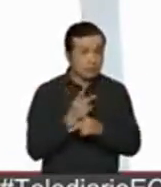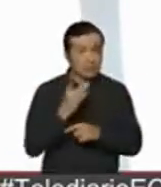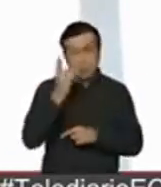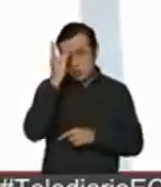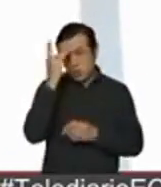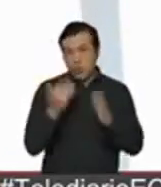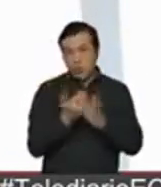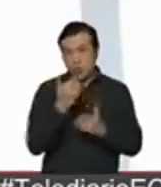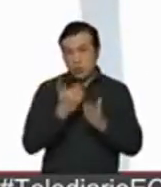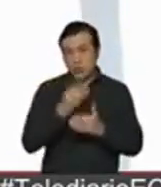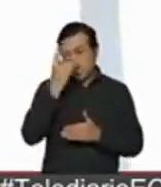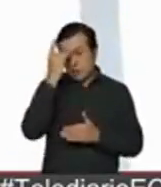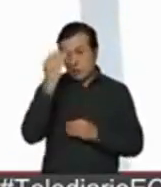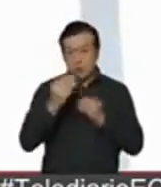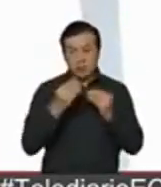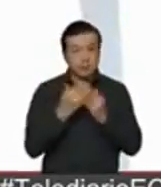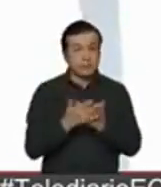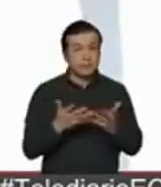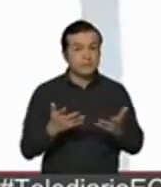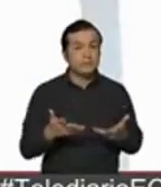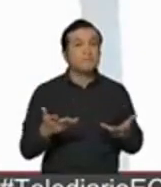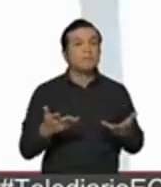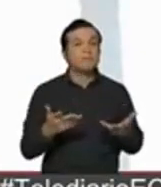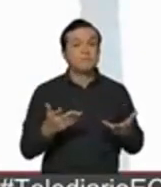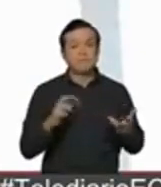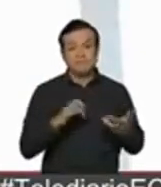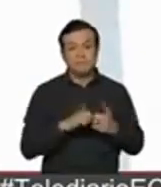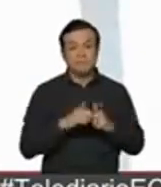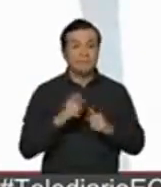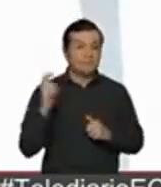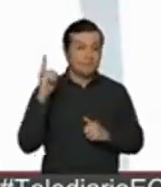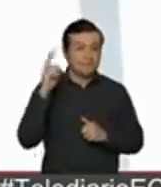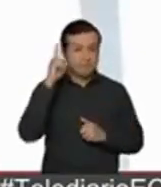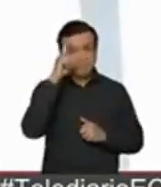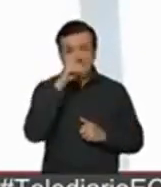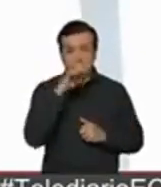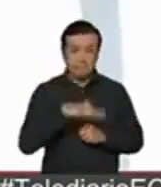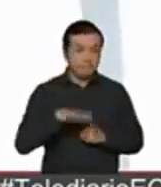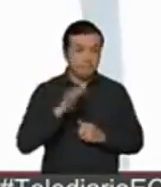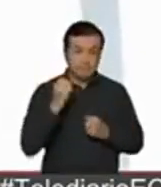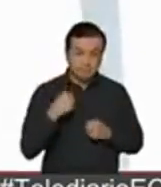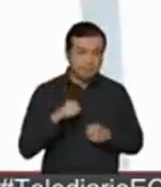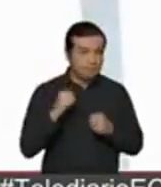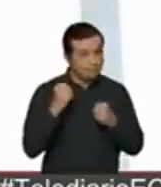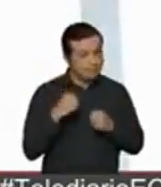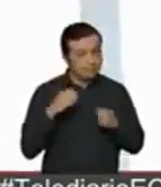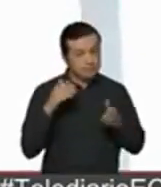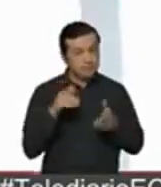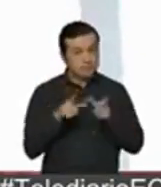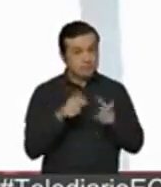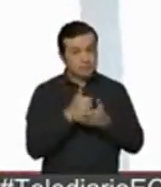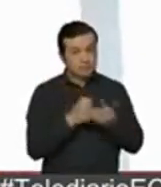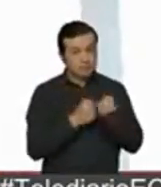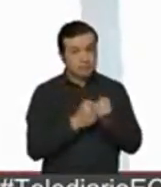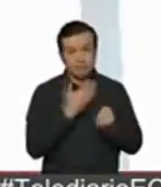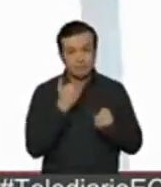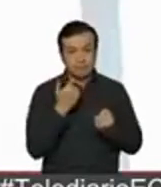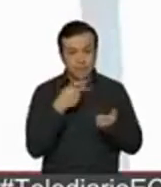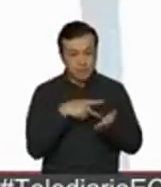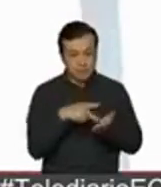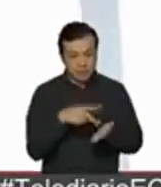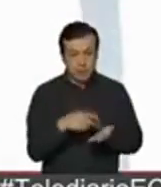nueva deuda nos invalide o todo el esfuerzo que se hizo para tratar de mejorar el perfil de pago